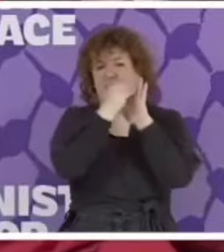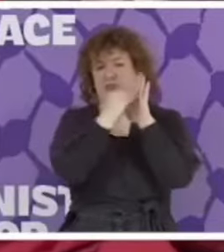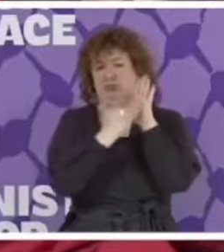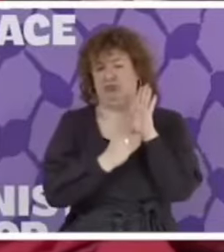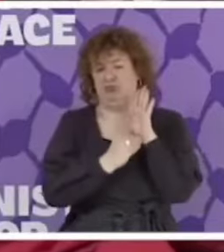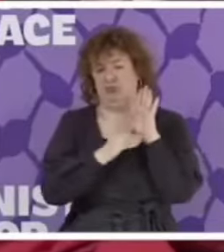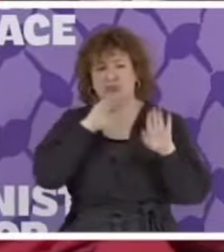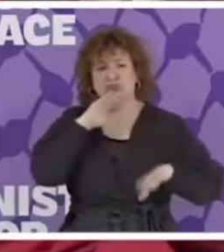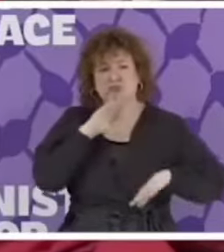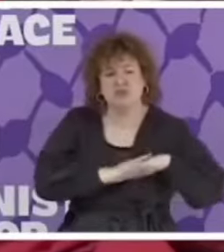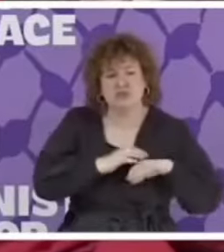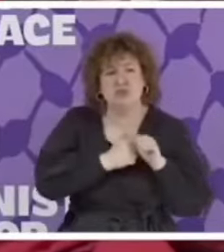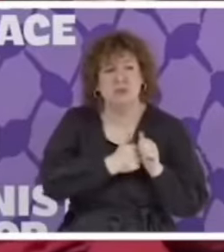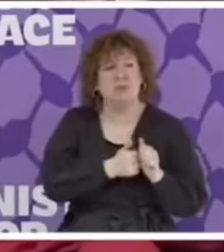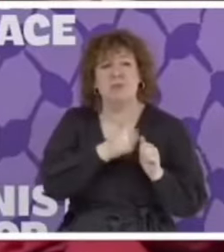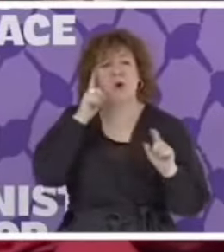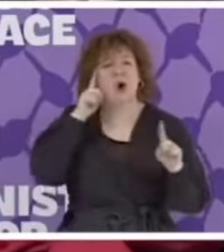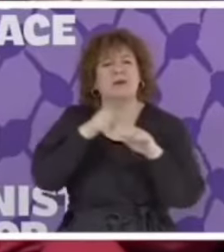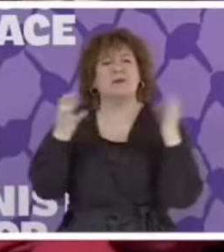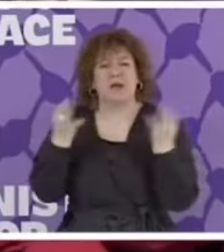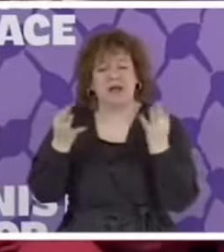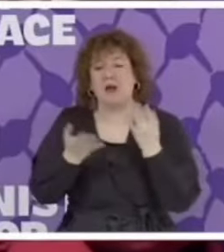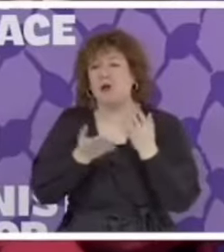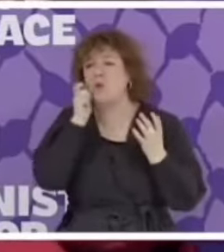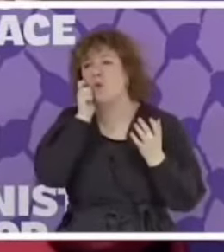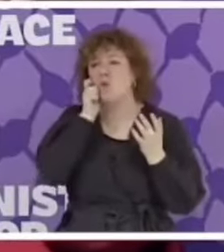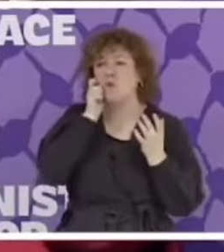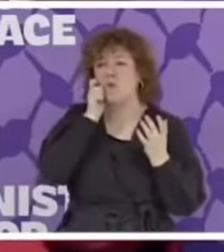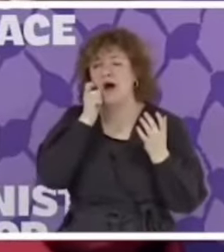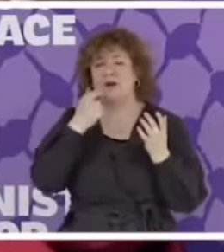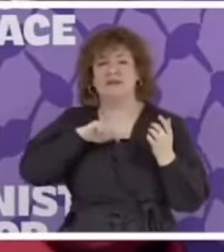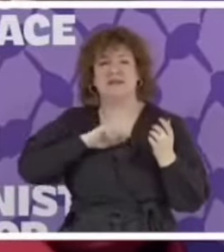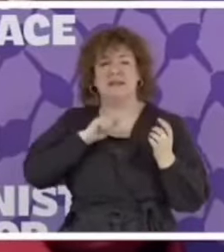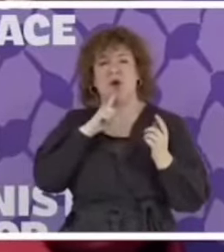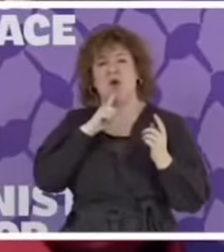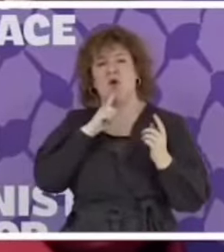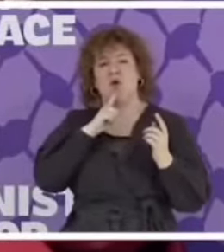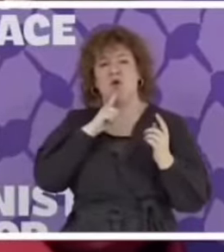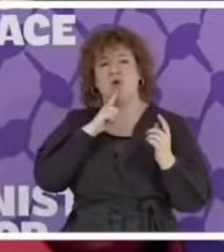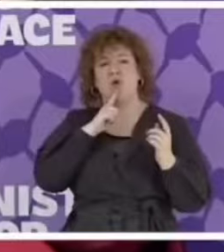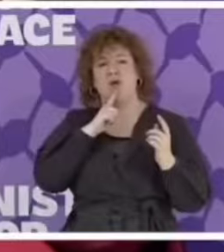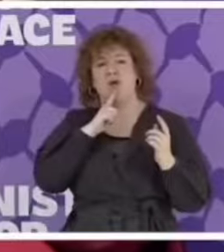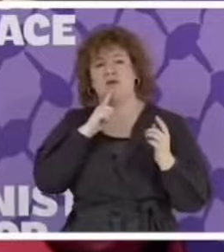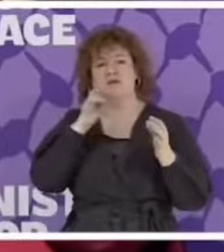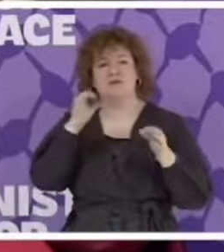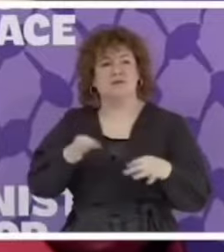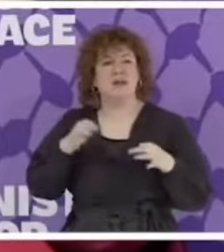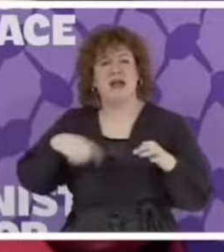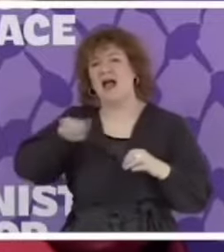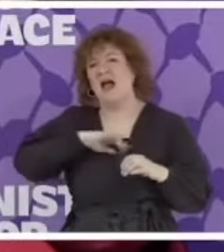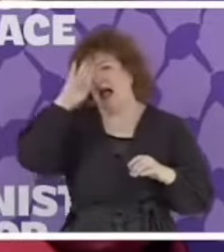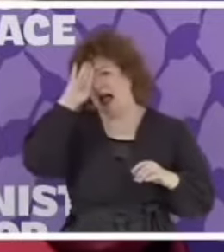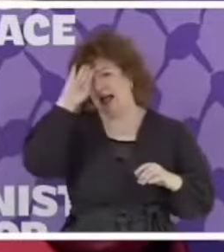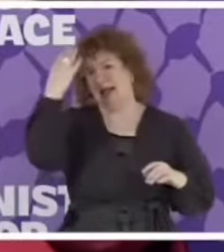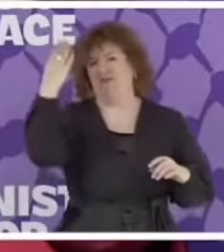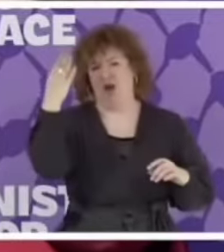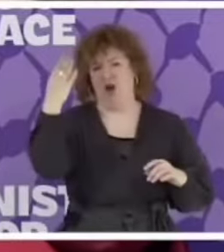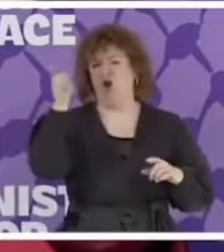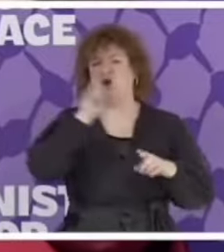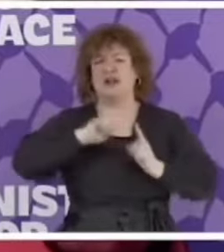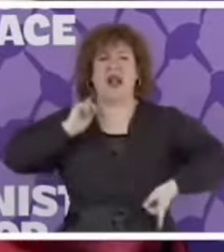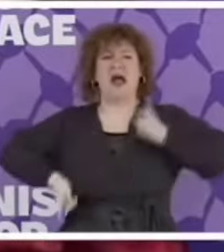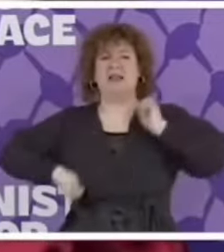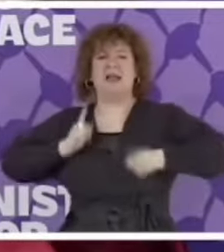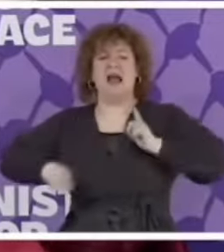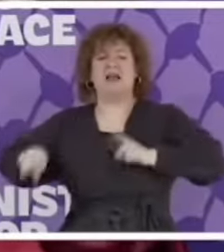fin de que el ser humano no se vea compelido al supremo recurso a la rebelión frente a la tiranía